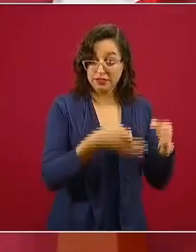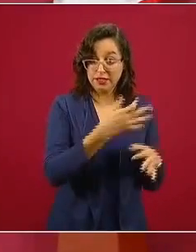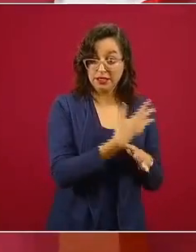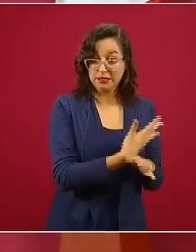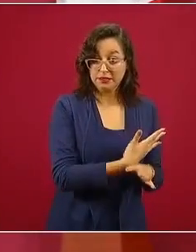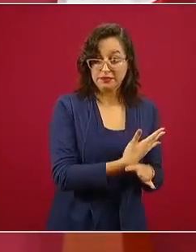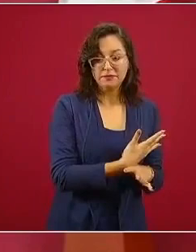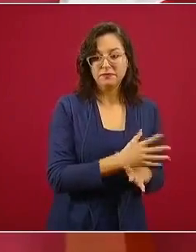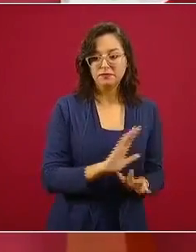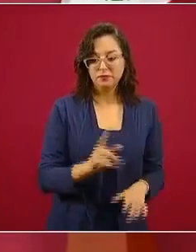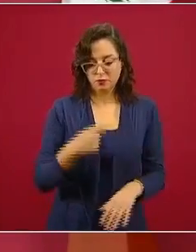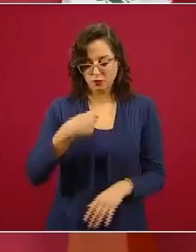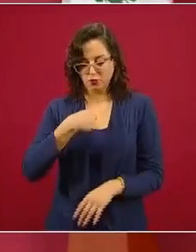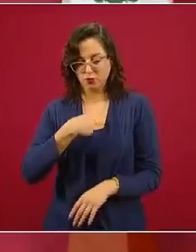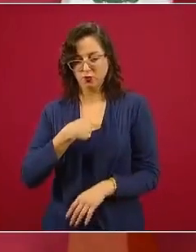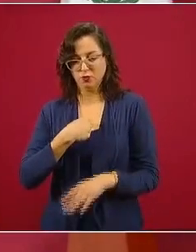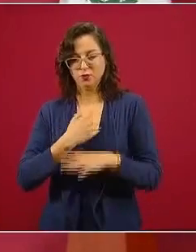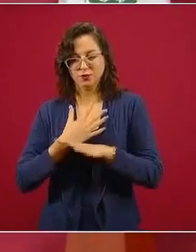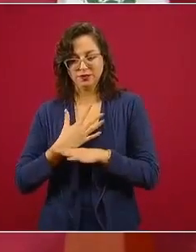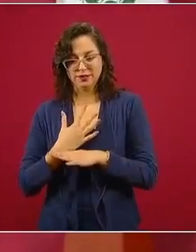yo.